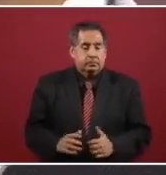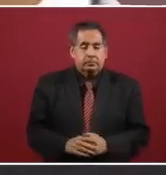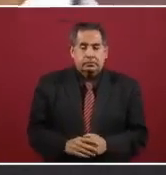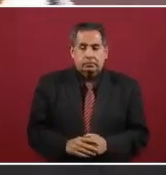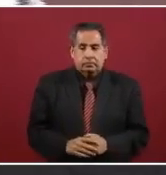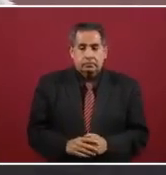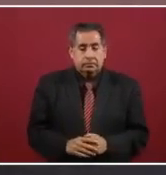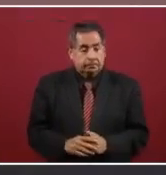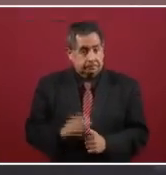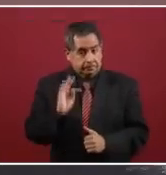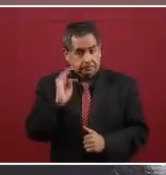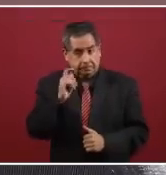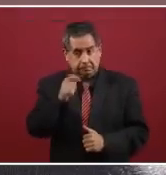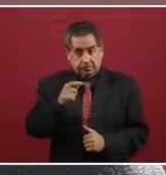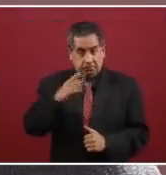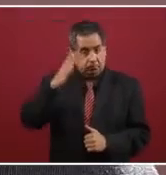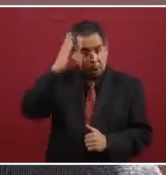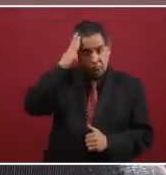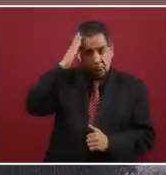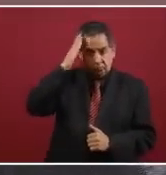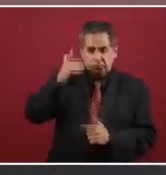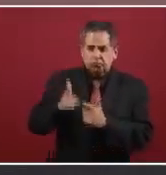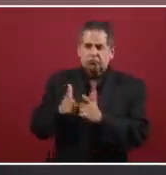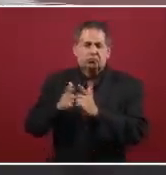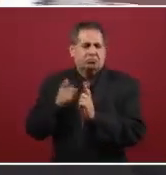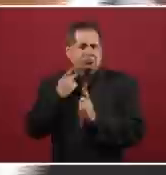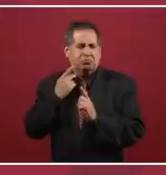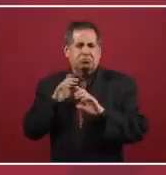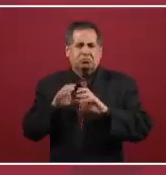se está de dirigente de un partido,